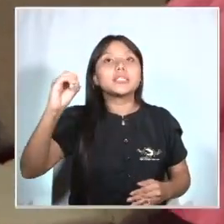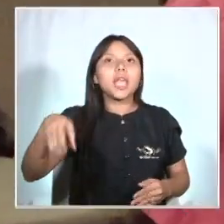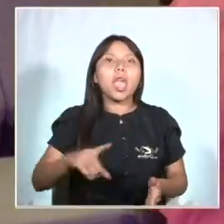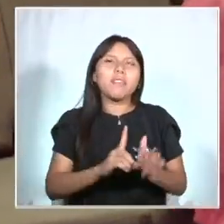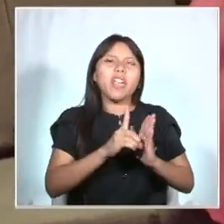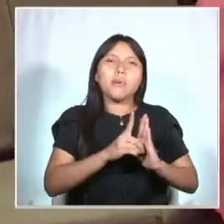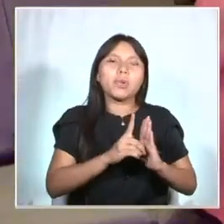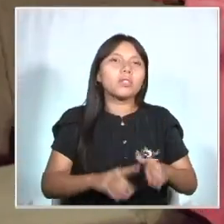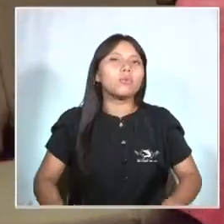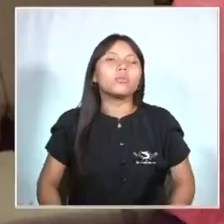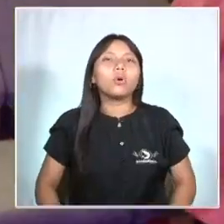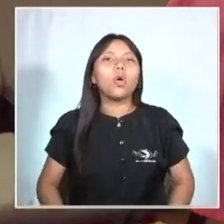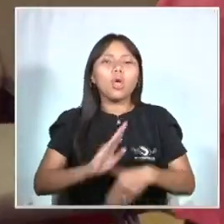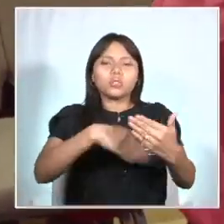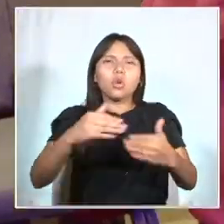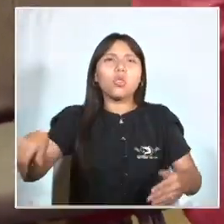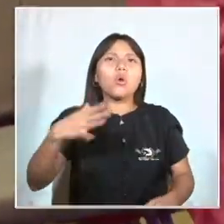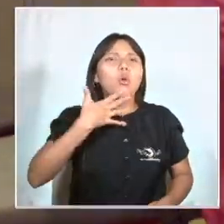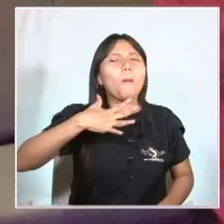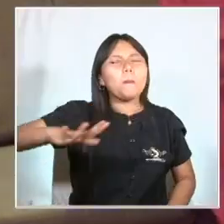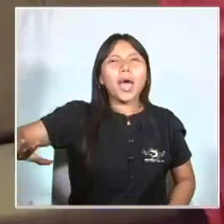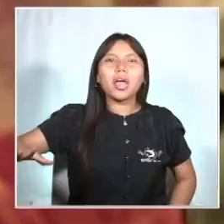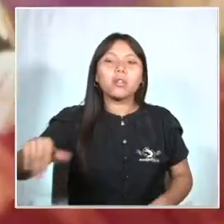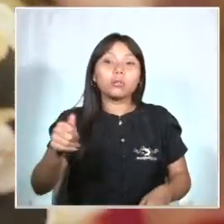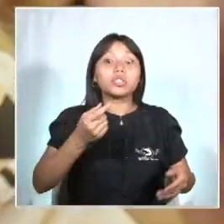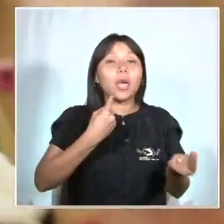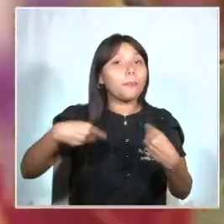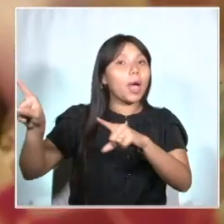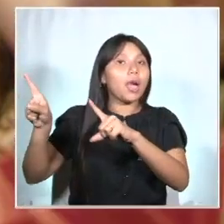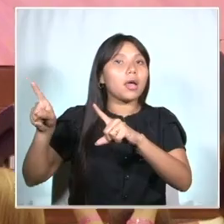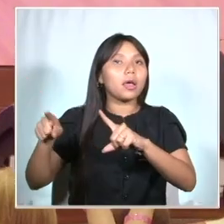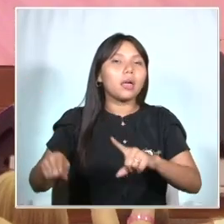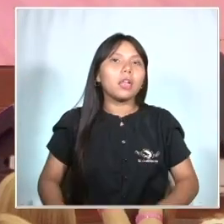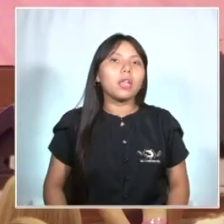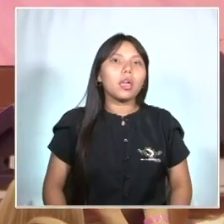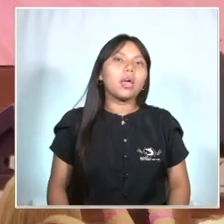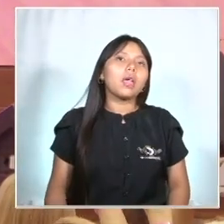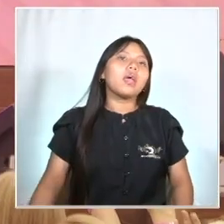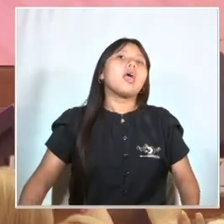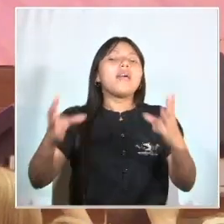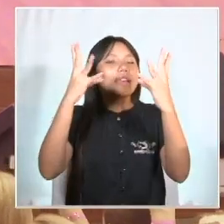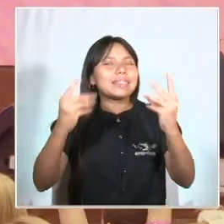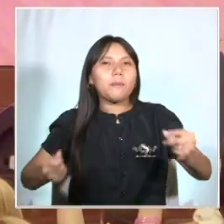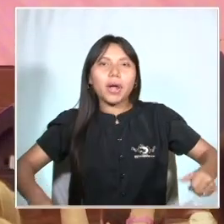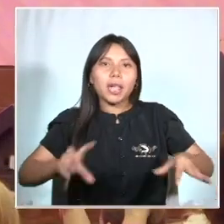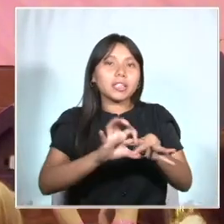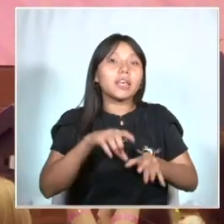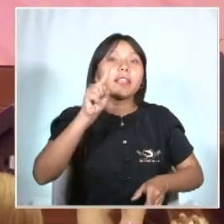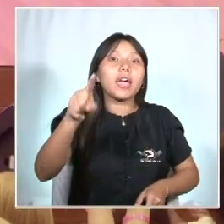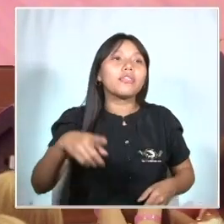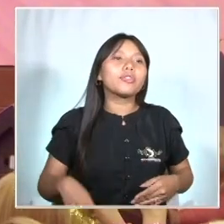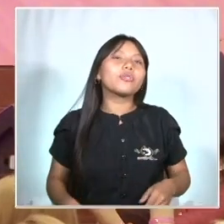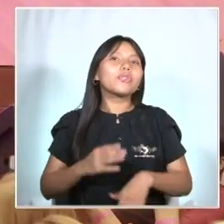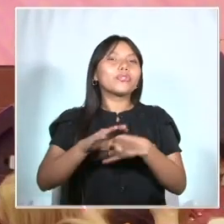discos herniados de la L5, L4, L3 desaparecen de tu columna. En